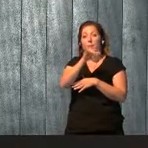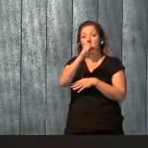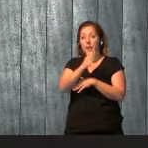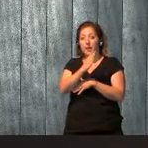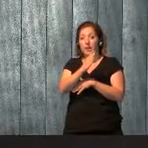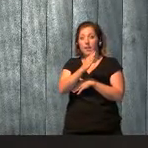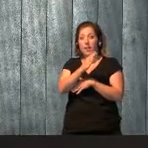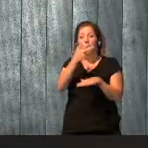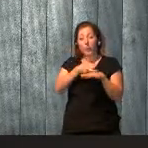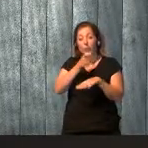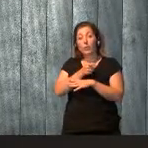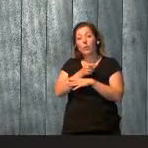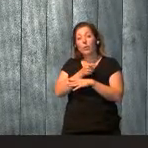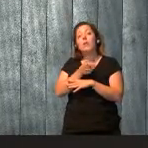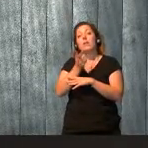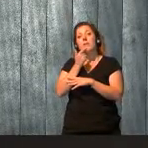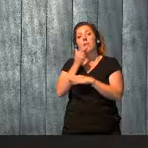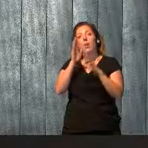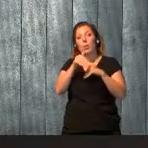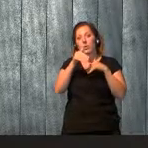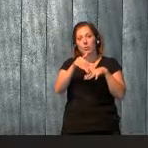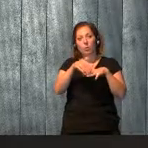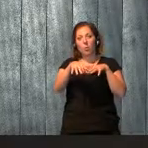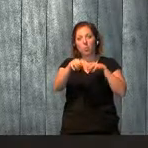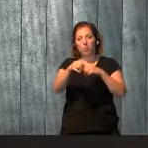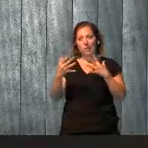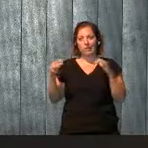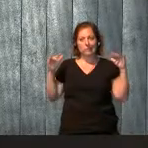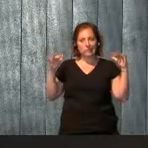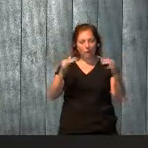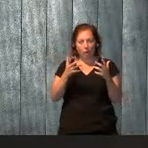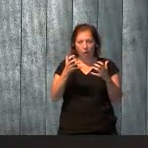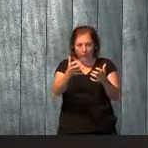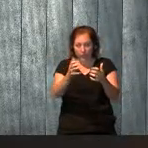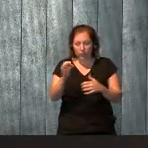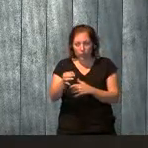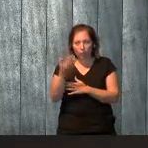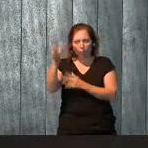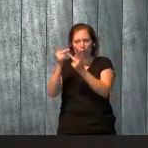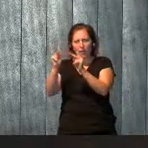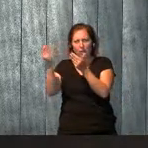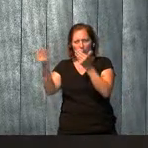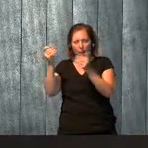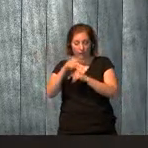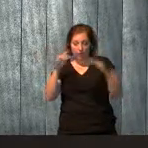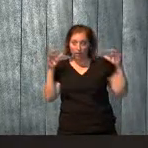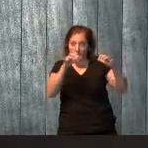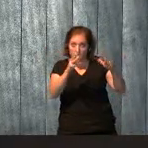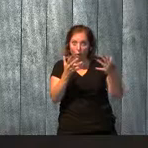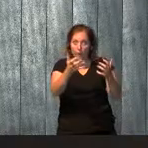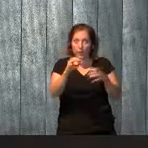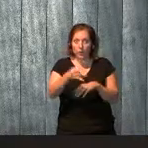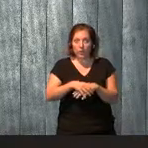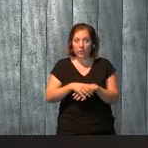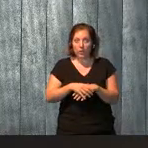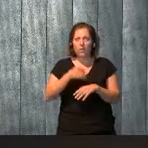seguirá teniendo un poder gravitacional de atracción muy fuerte con respecto a las otras ciudades del país. Y tiene que ser desde el gobierno nacional